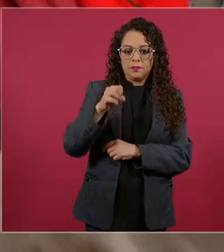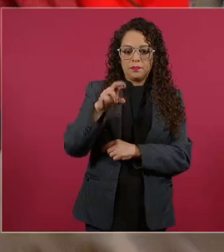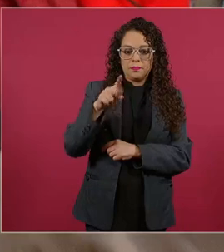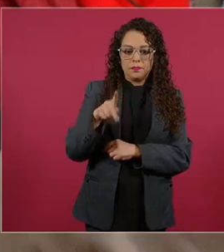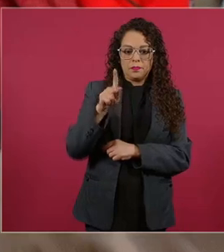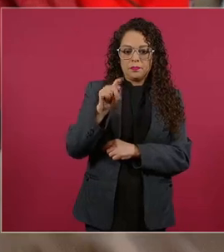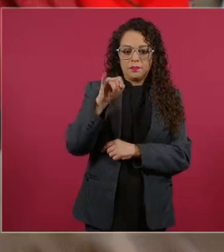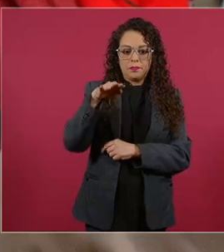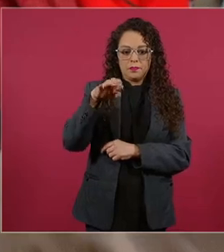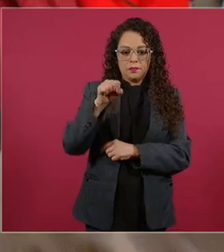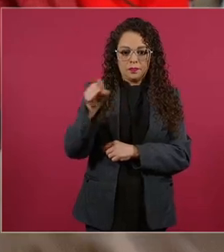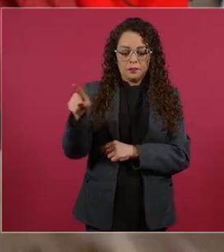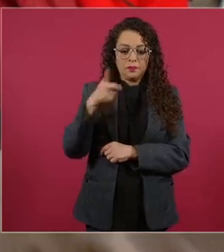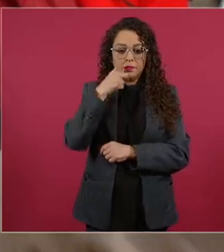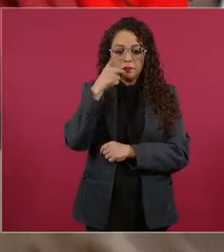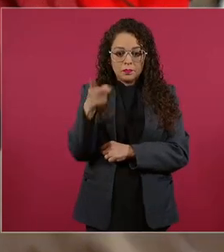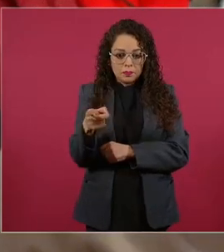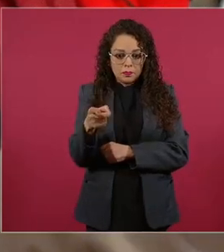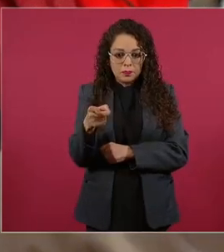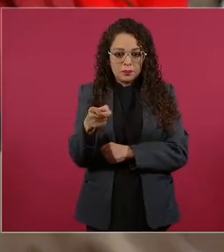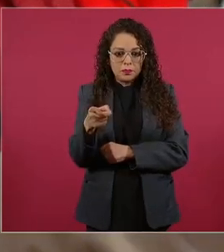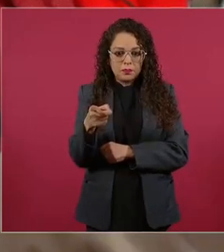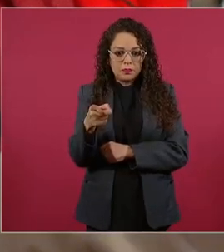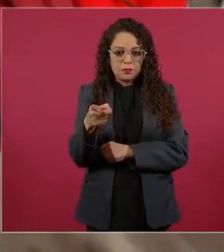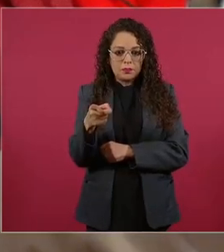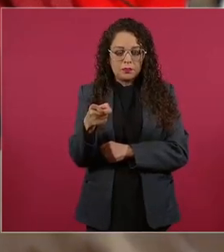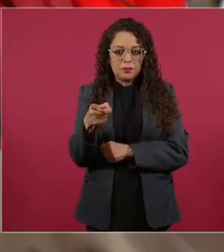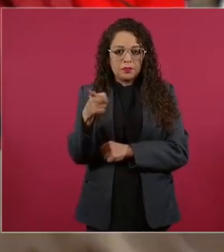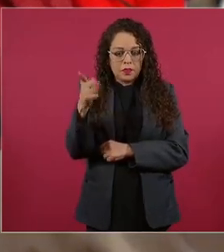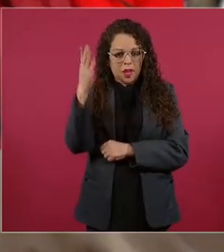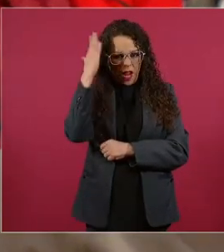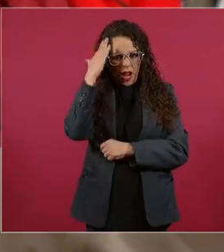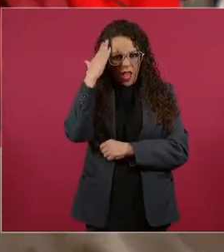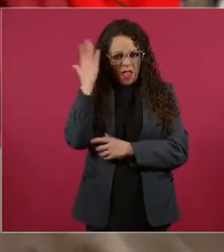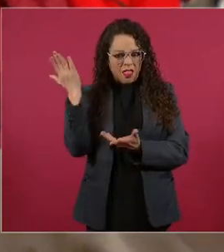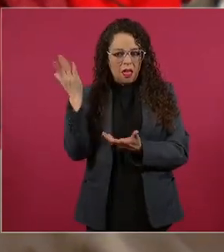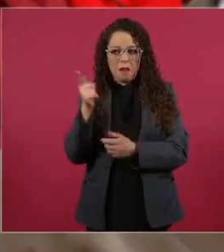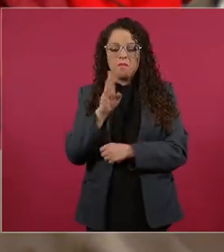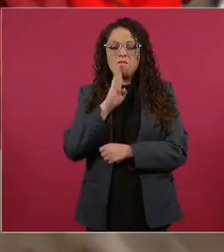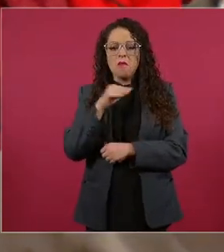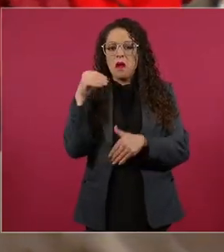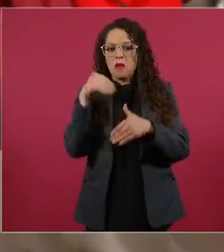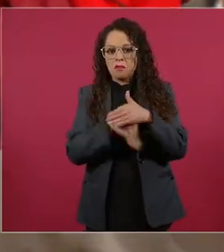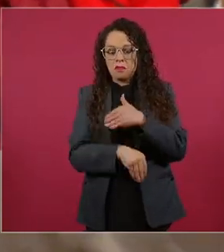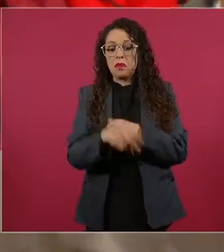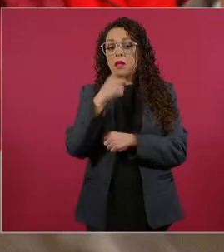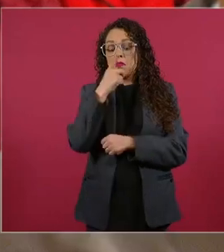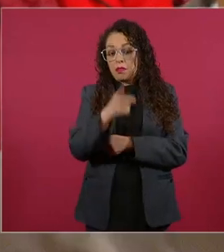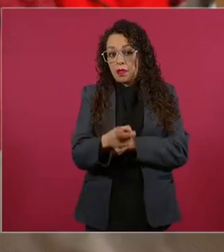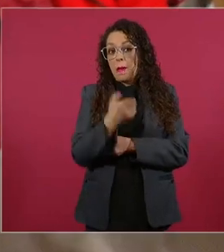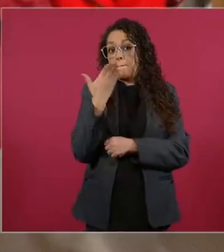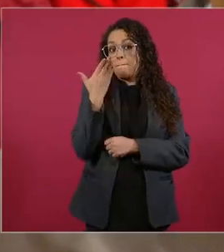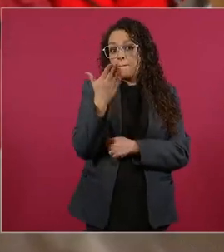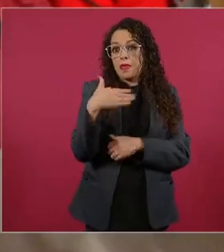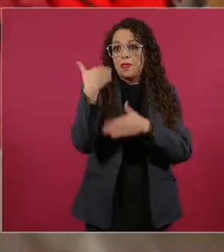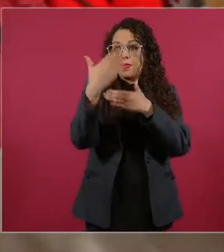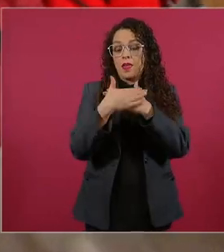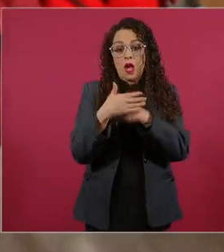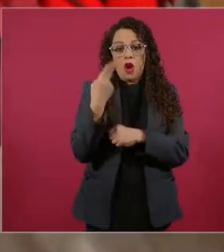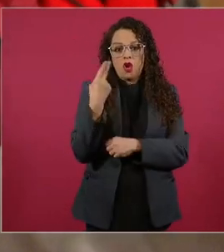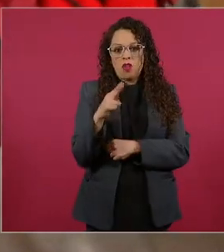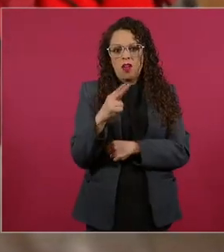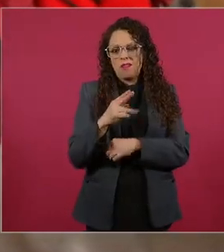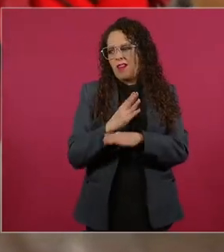que pedía a los votantes que lo rechazaran en noviembre. Entonces, Elon Musk dijo, son seres